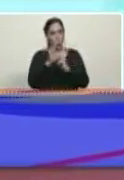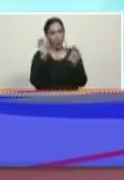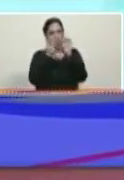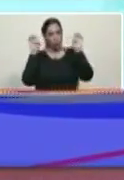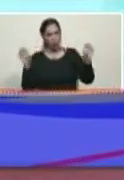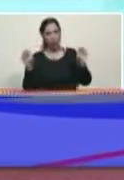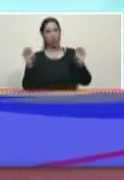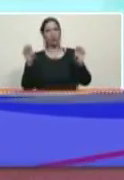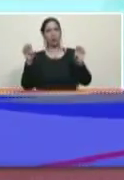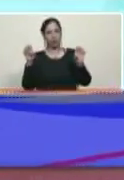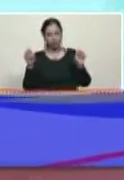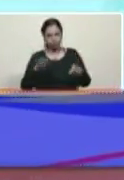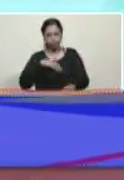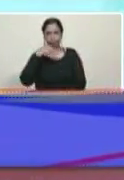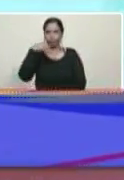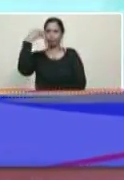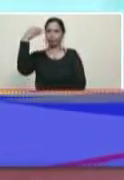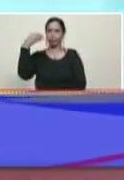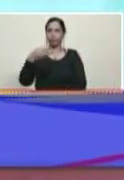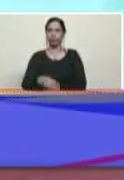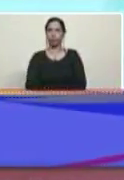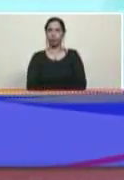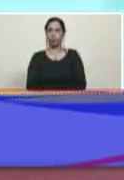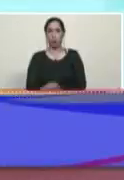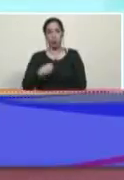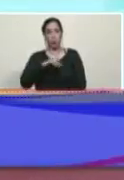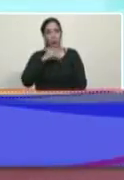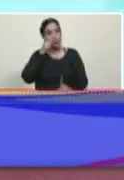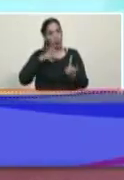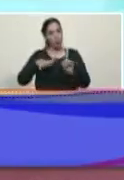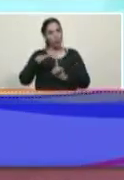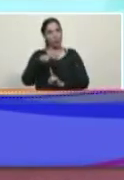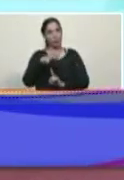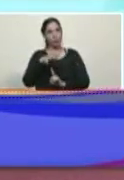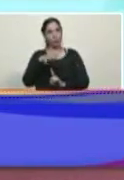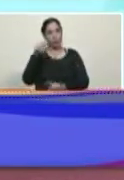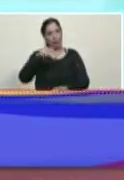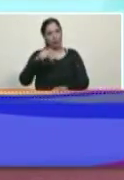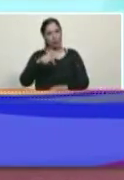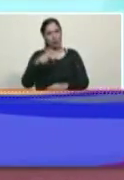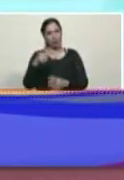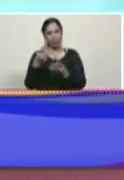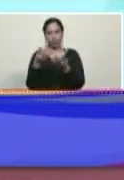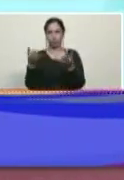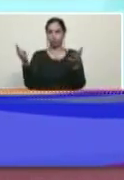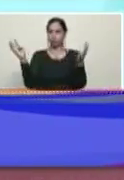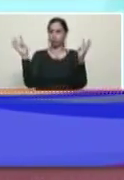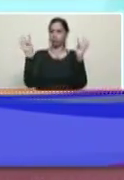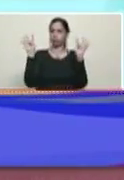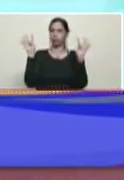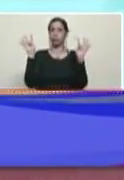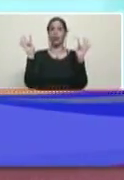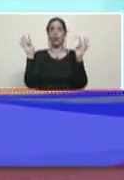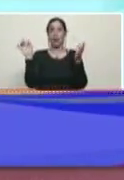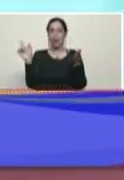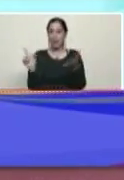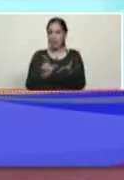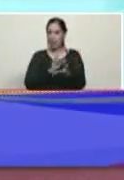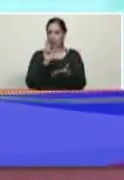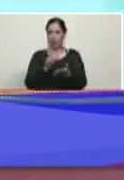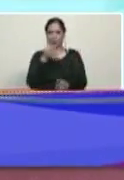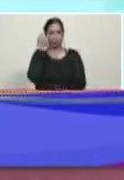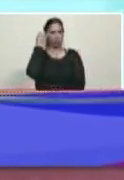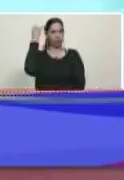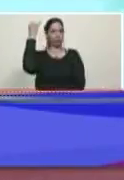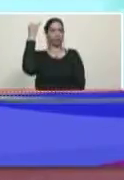educativa, espiritual de nuestro pueblo. Yo aquí estoy rodeado de libros.